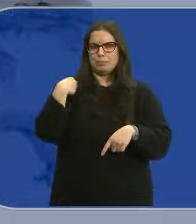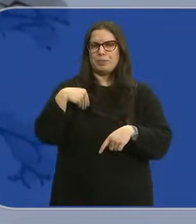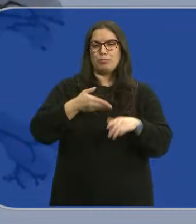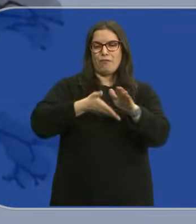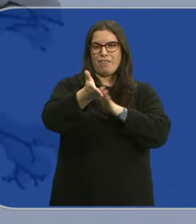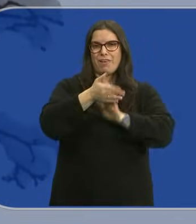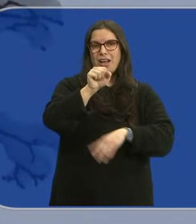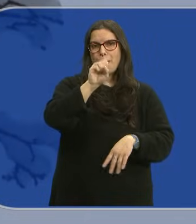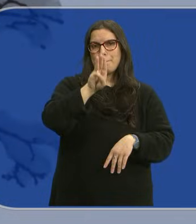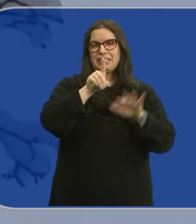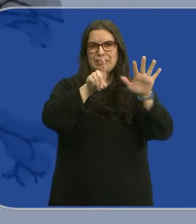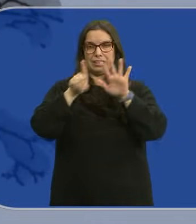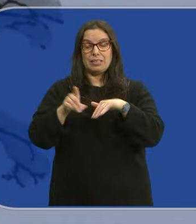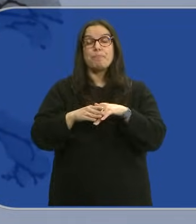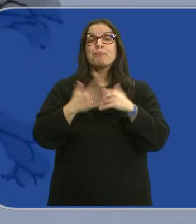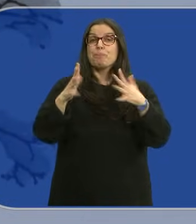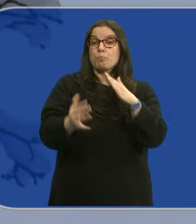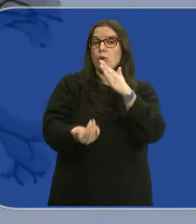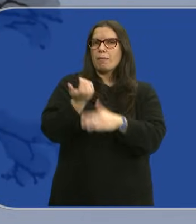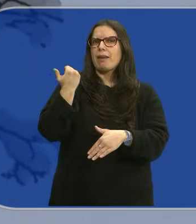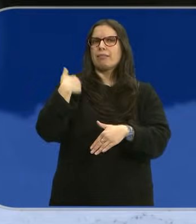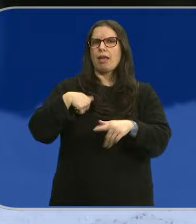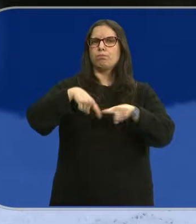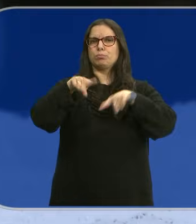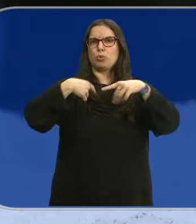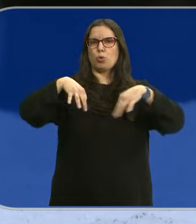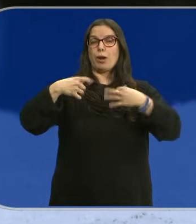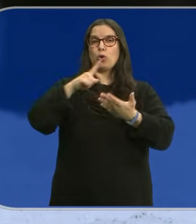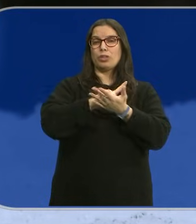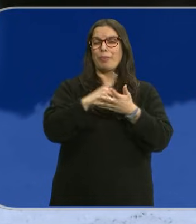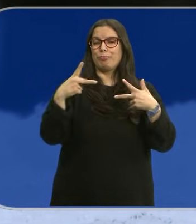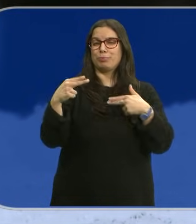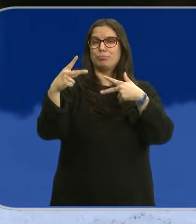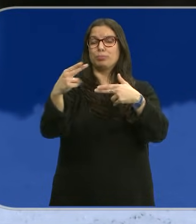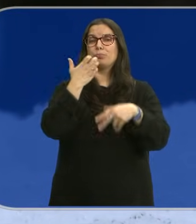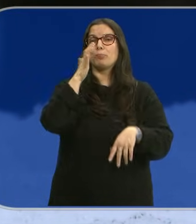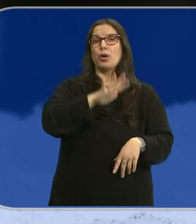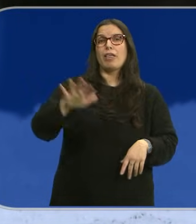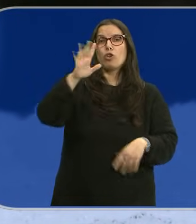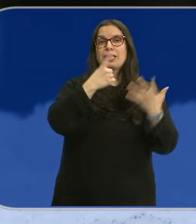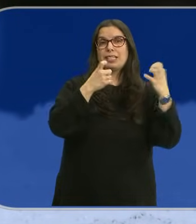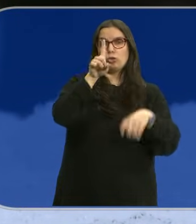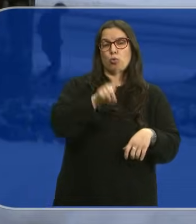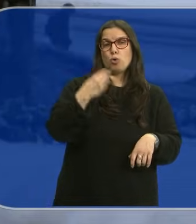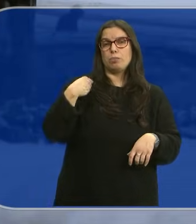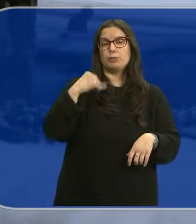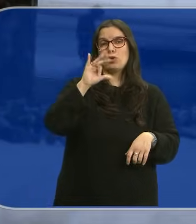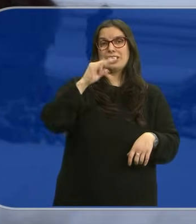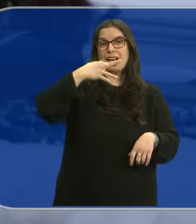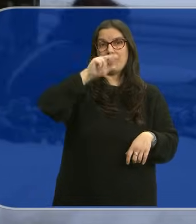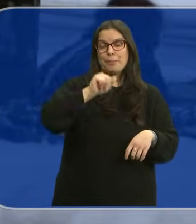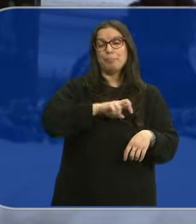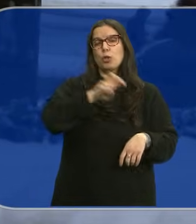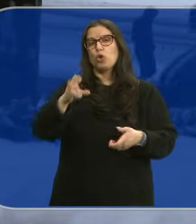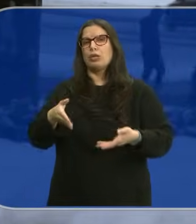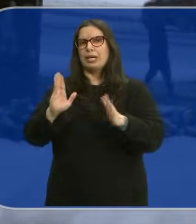la AP66, aunque a primera hora de la mañana ya podían volver a circular, salvo en puntos como la Nacional 601 en Izagre. Otras carreteras